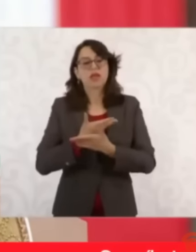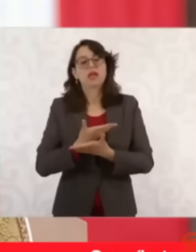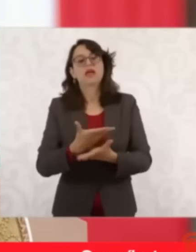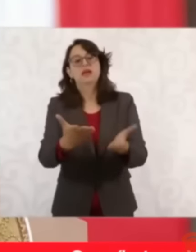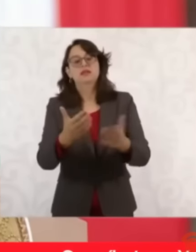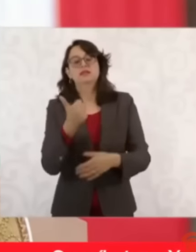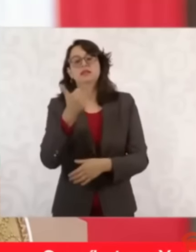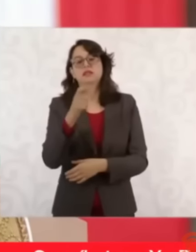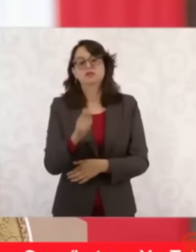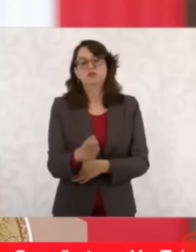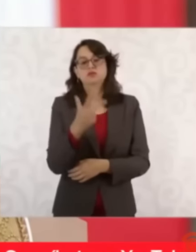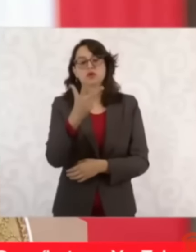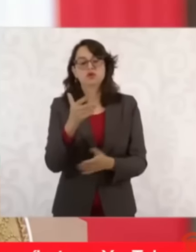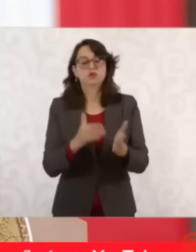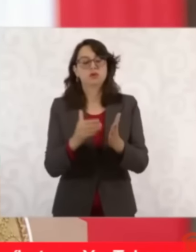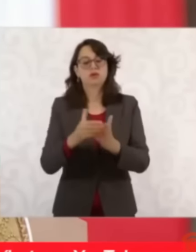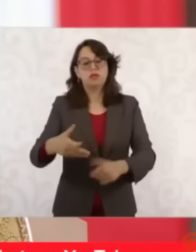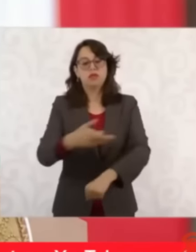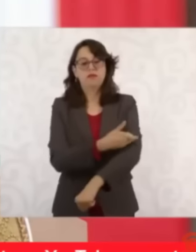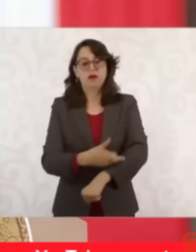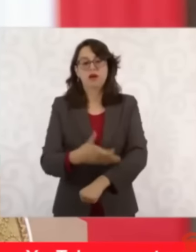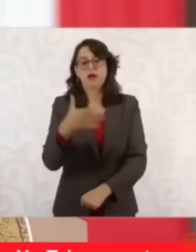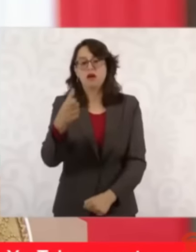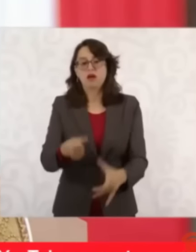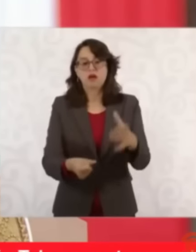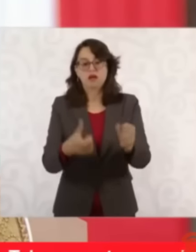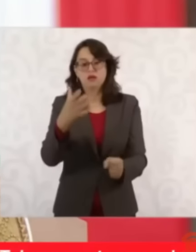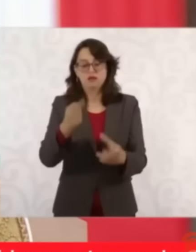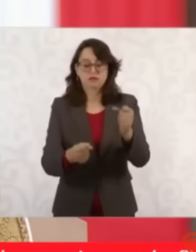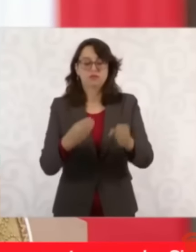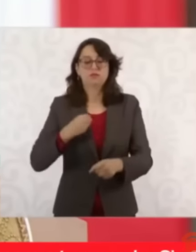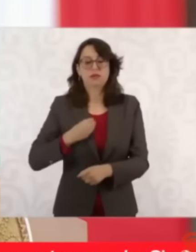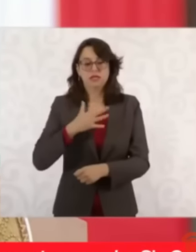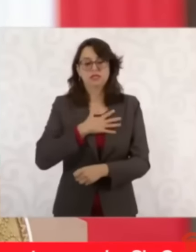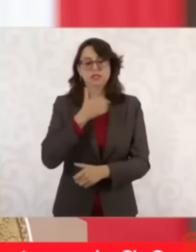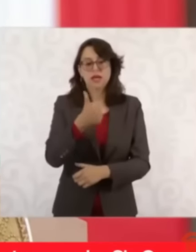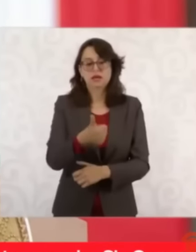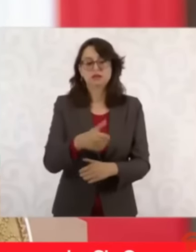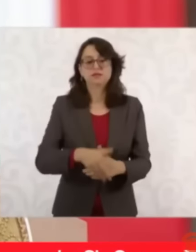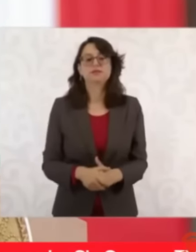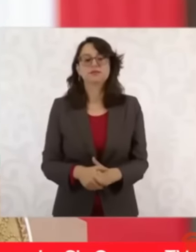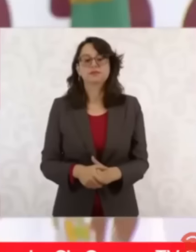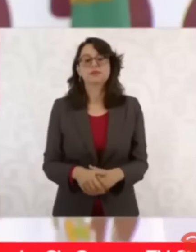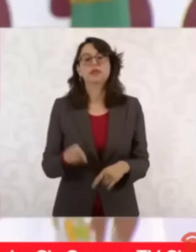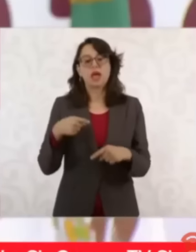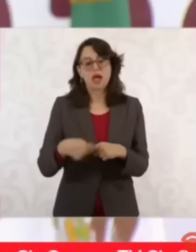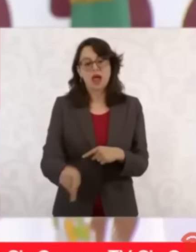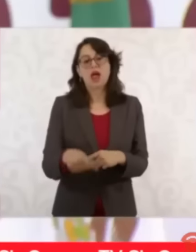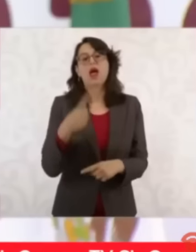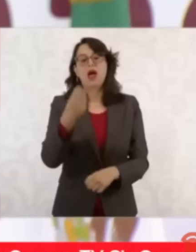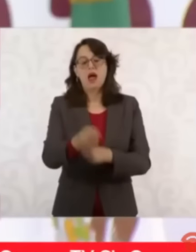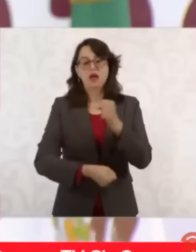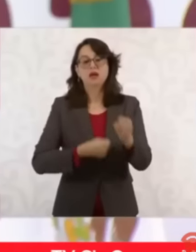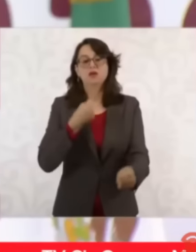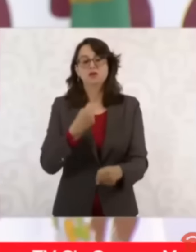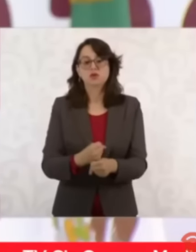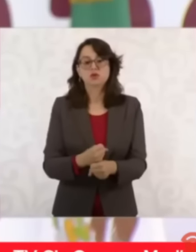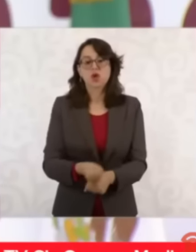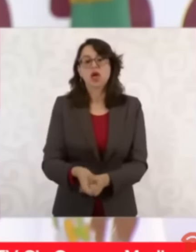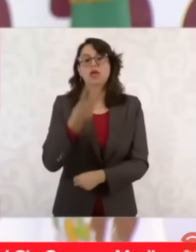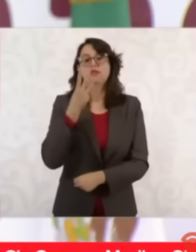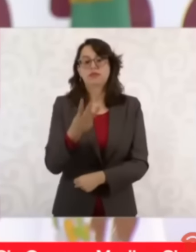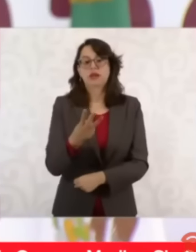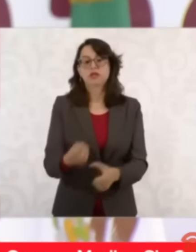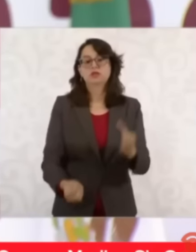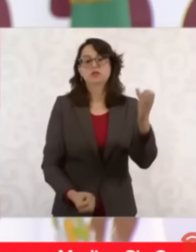de México al tú por tú. Tiene que ver con su formación desde la UNAM, tiene que ver con su liderazgo